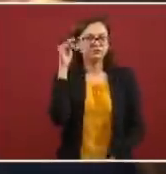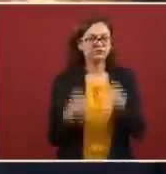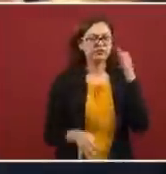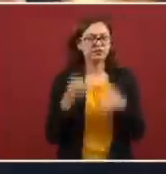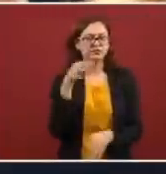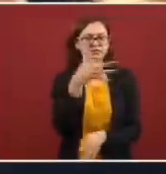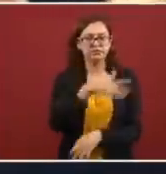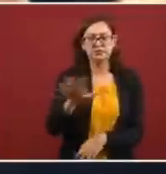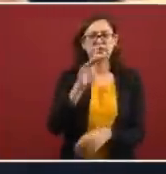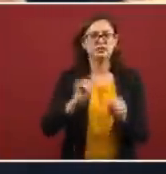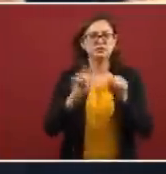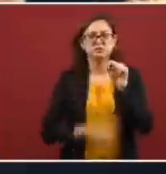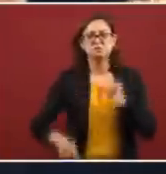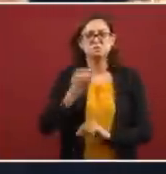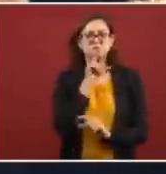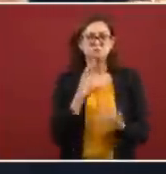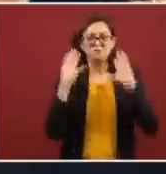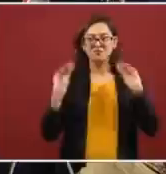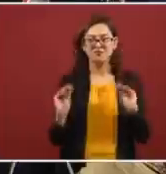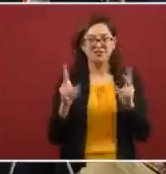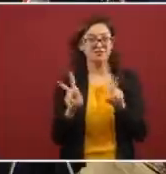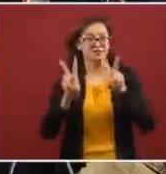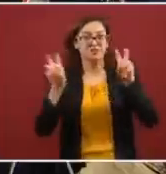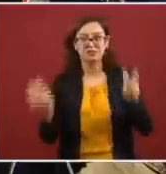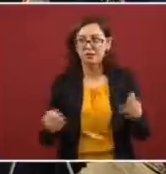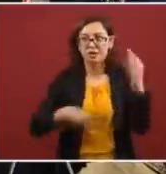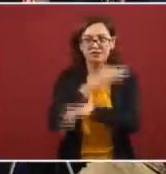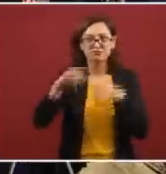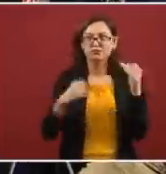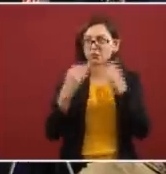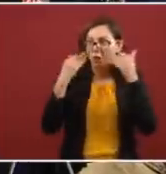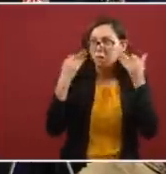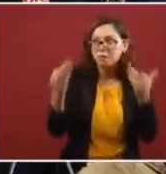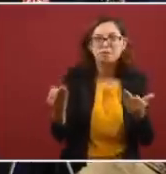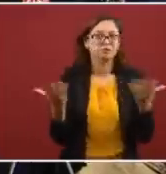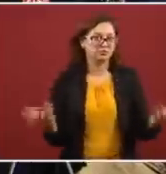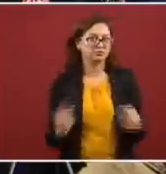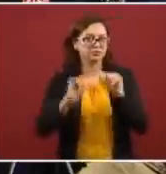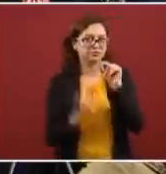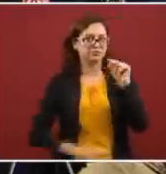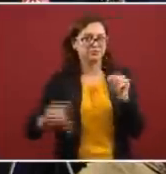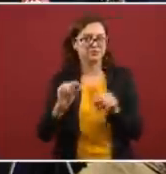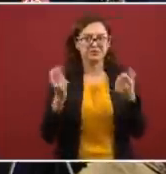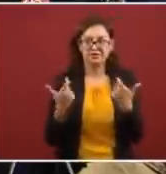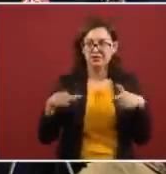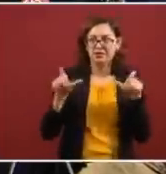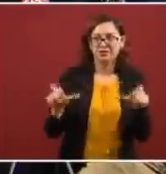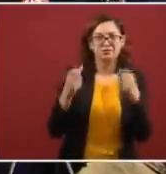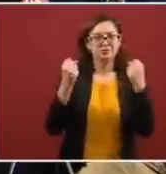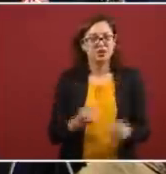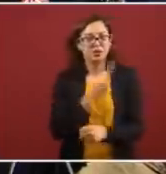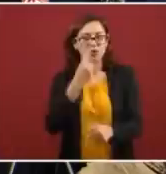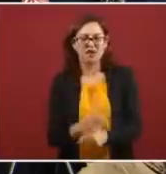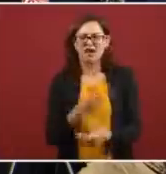ha guardado silencio en una situación que vimos todos fue de seguridad nacional y nada más aclarar quién